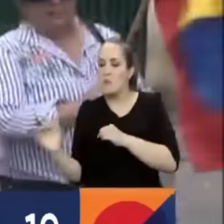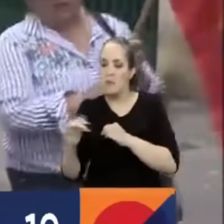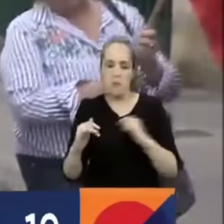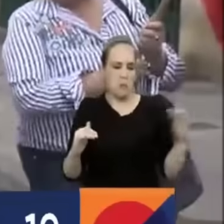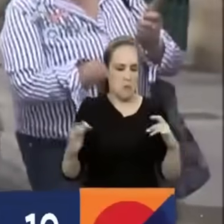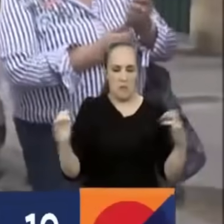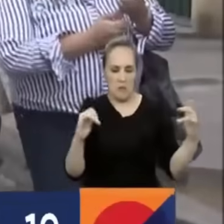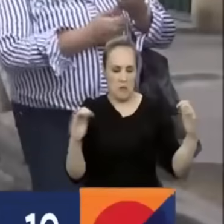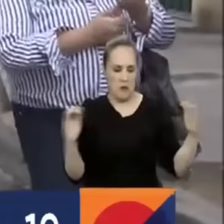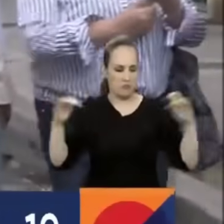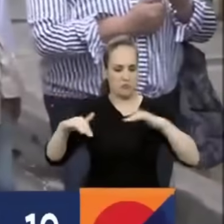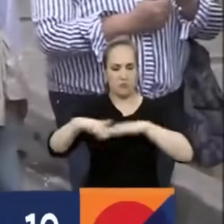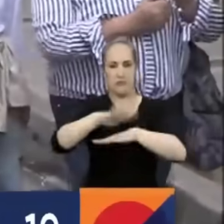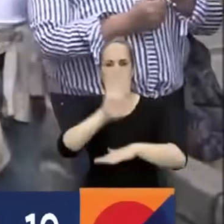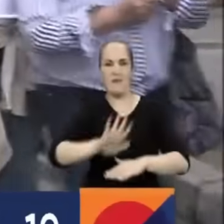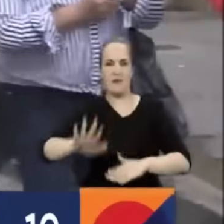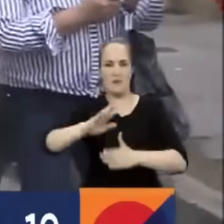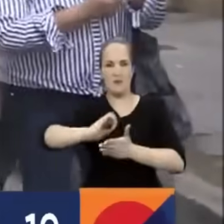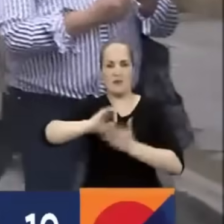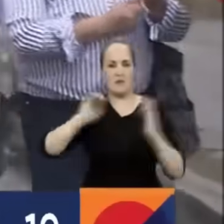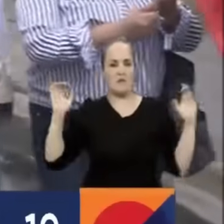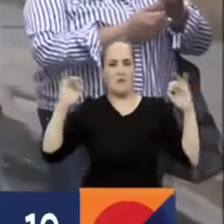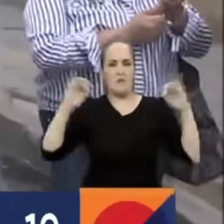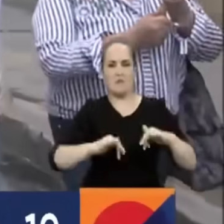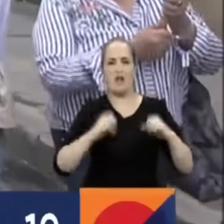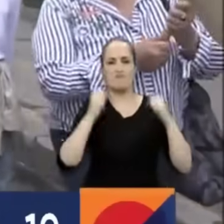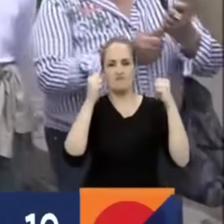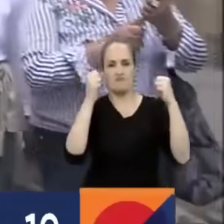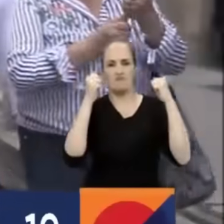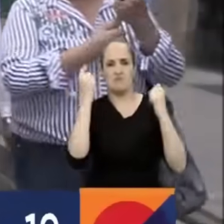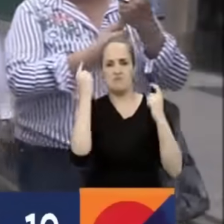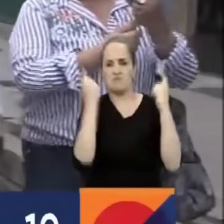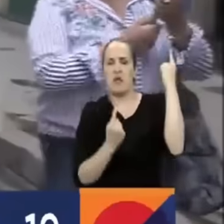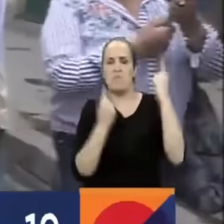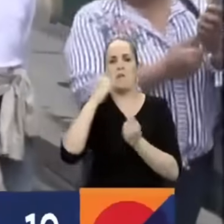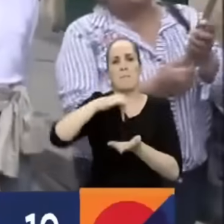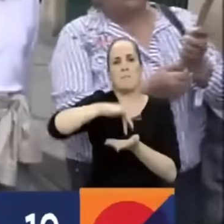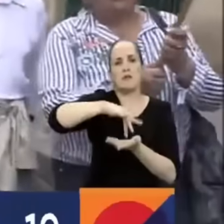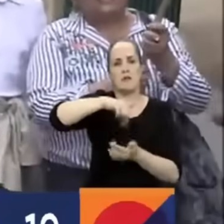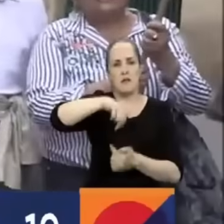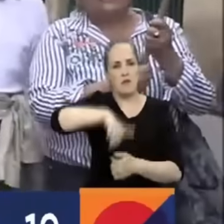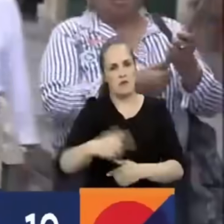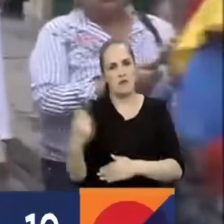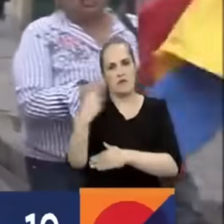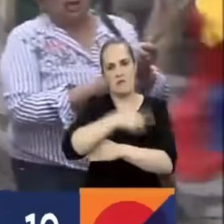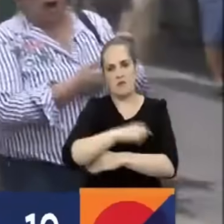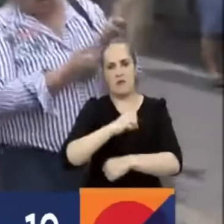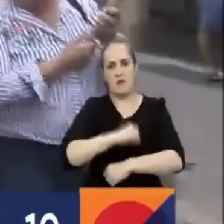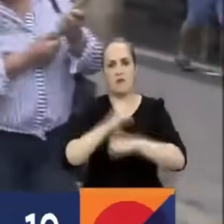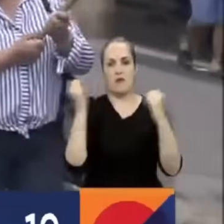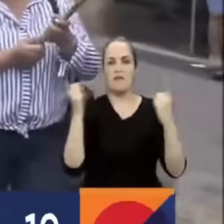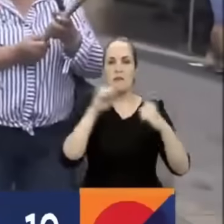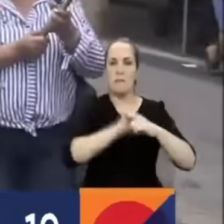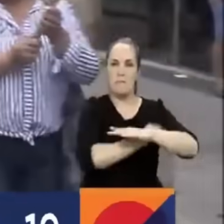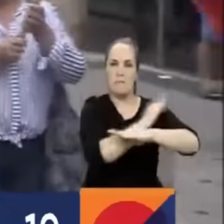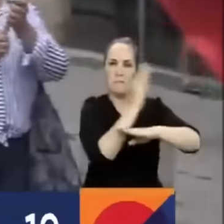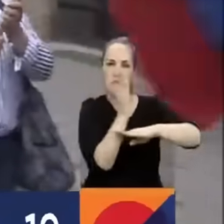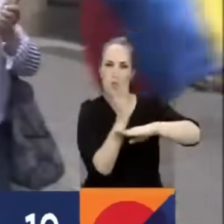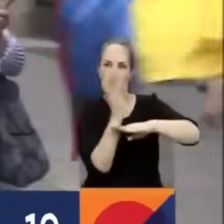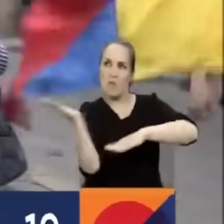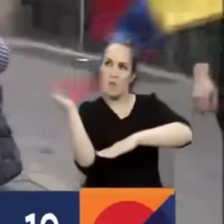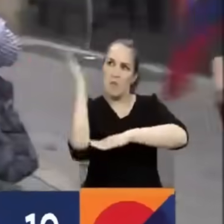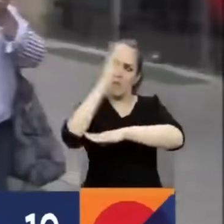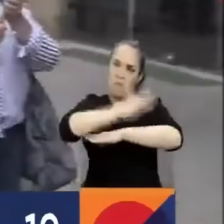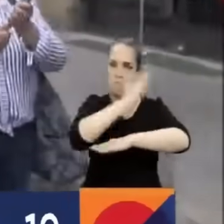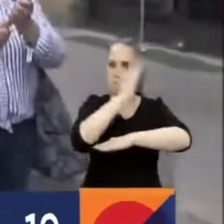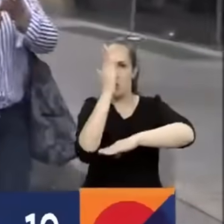diferentes municipios del departamento de Santander han hecho presencia en esta mañana y parte del mediodía en